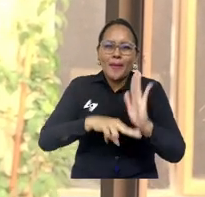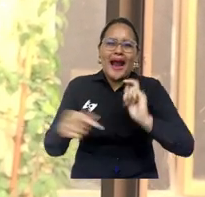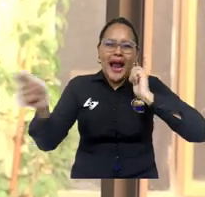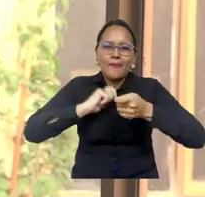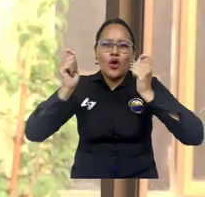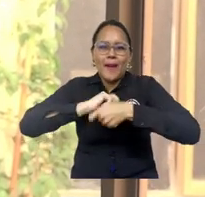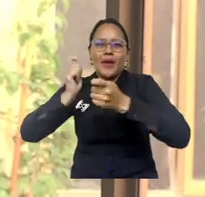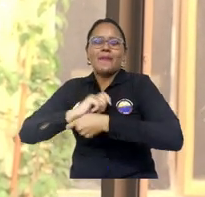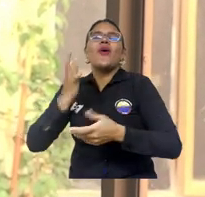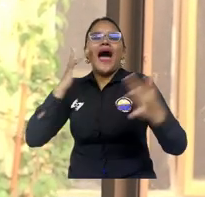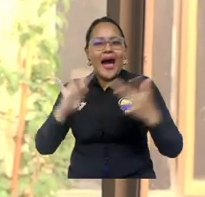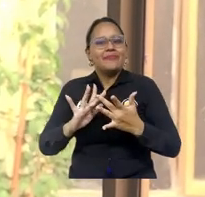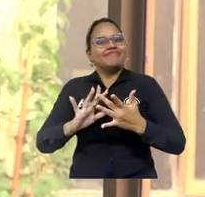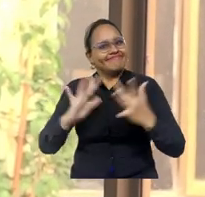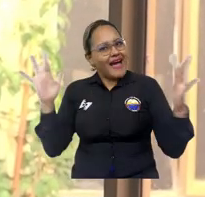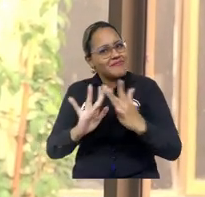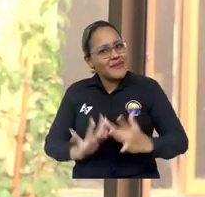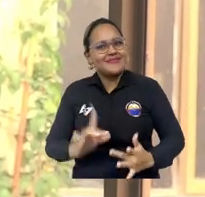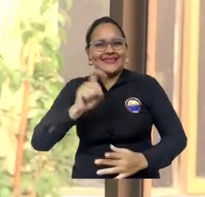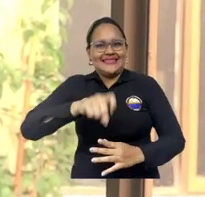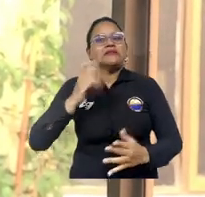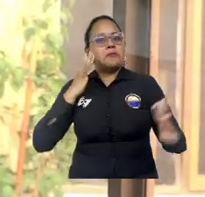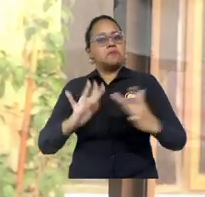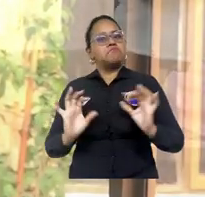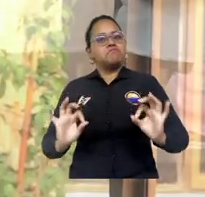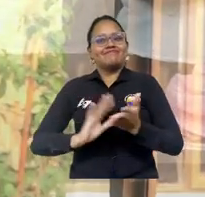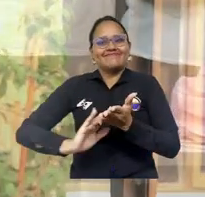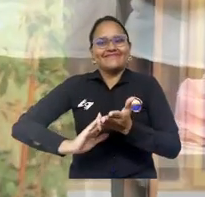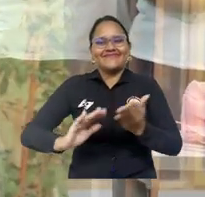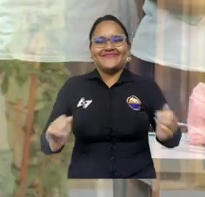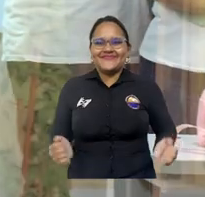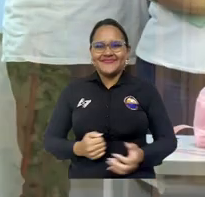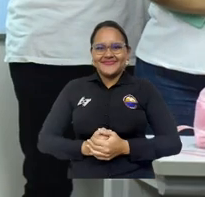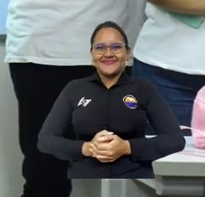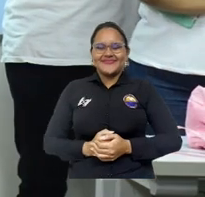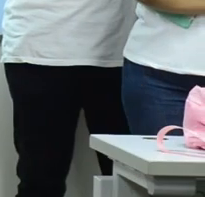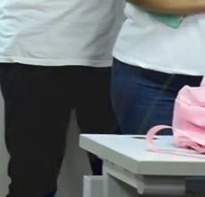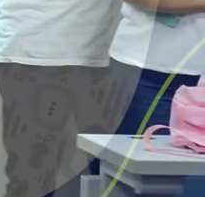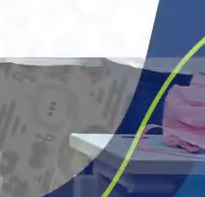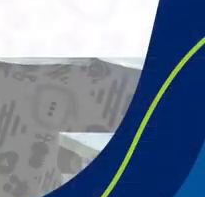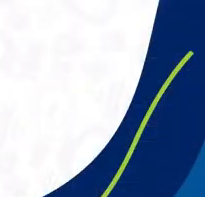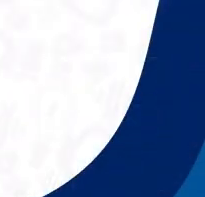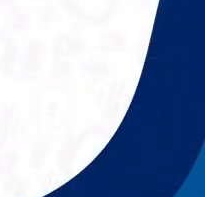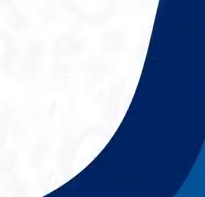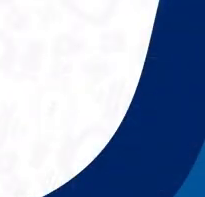muy rápidamente. Entonces hay que estar actualizado en esta norma de la seguridad y salud en el trabajo.